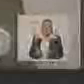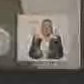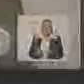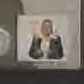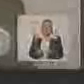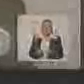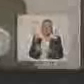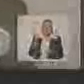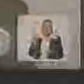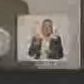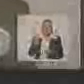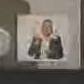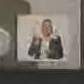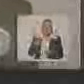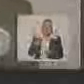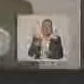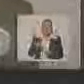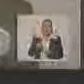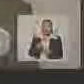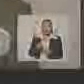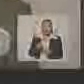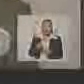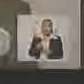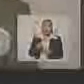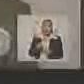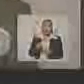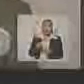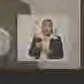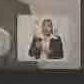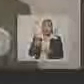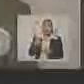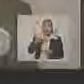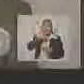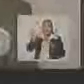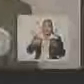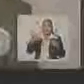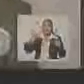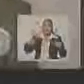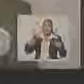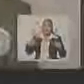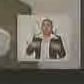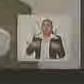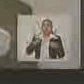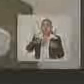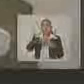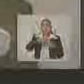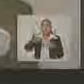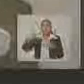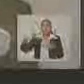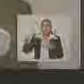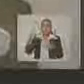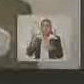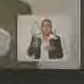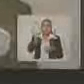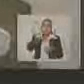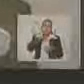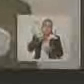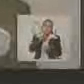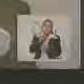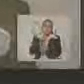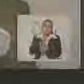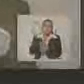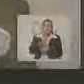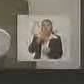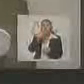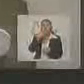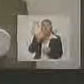se conquista por una sociedad a su vez ordenada y tendiente a la justicia, a la